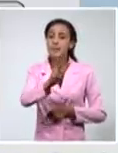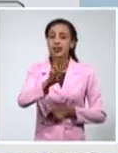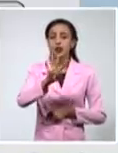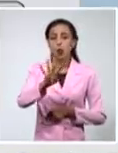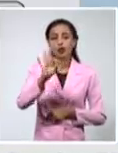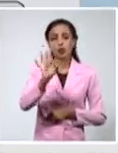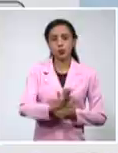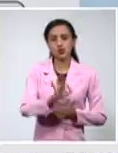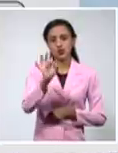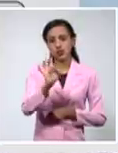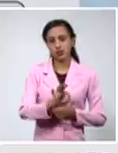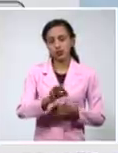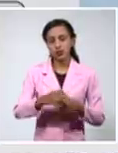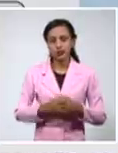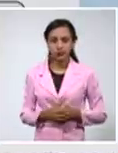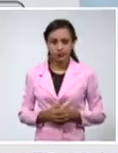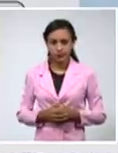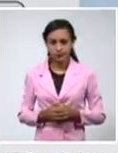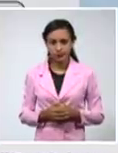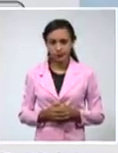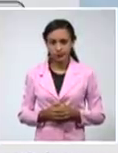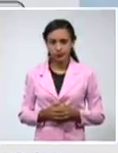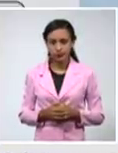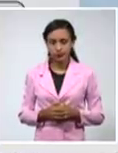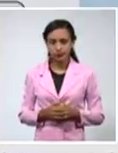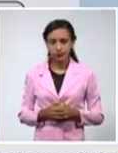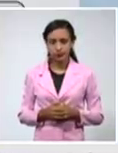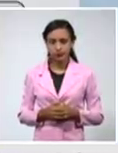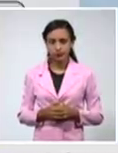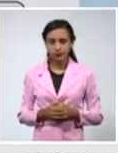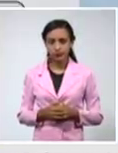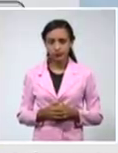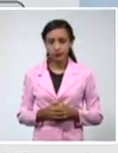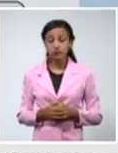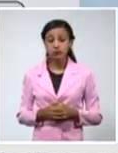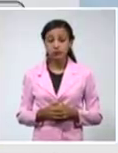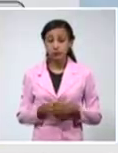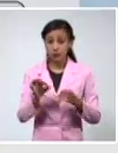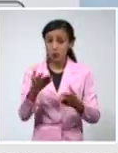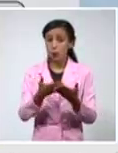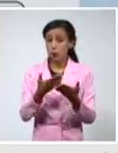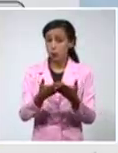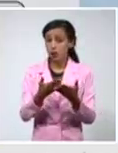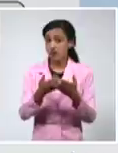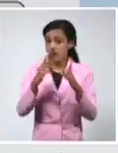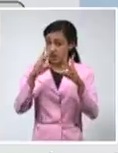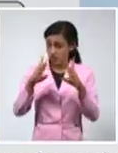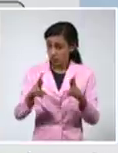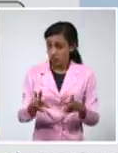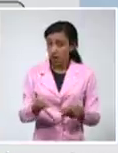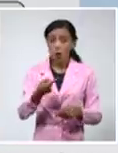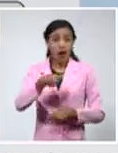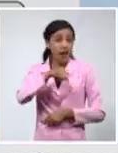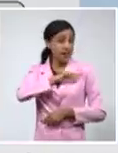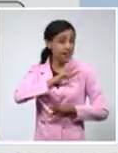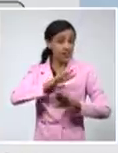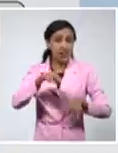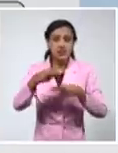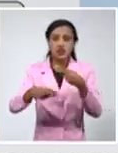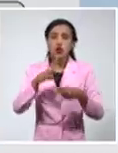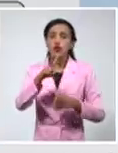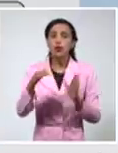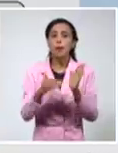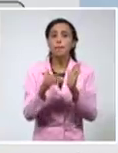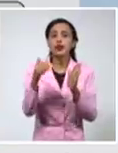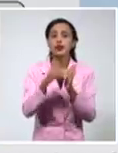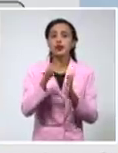4,24%. Con este comportamiento de los diagnósticos ayer, pues ya se han realizado